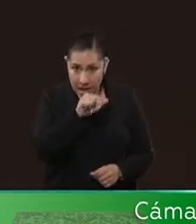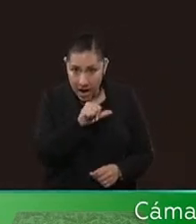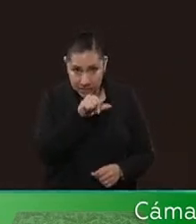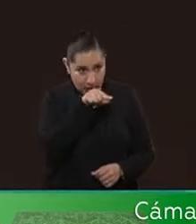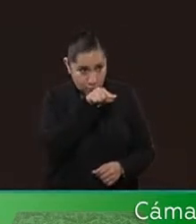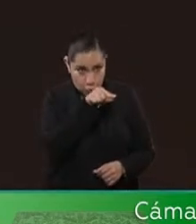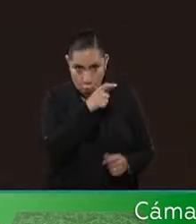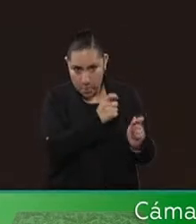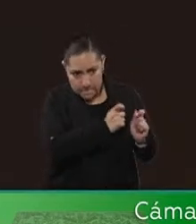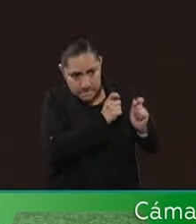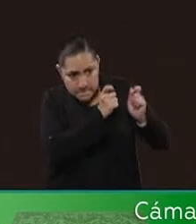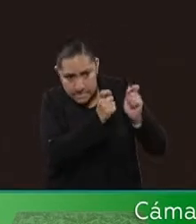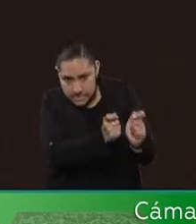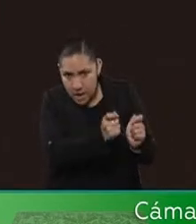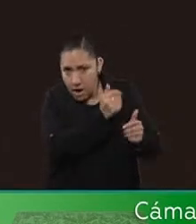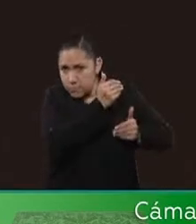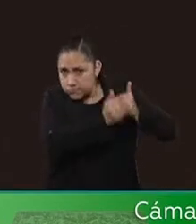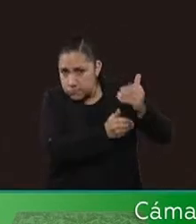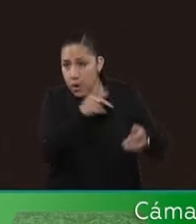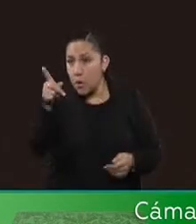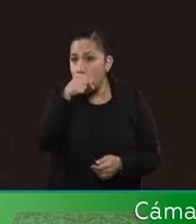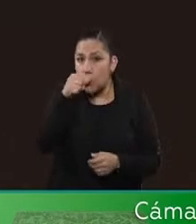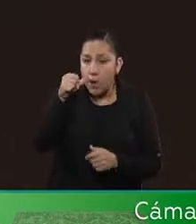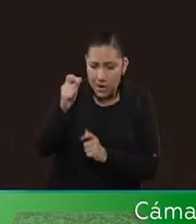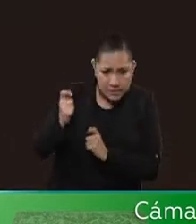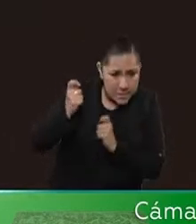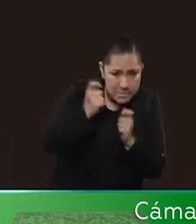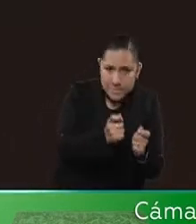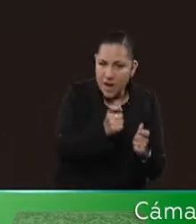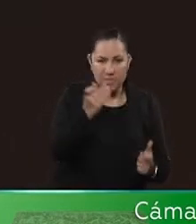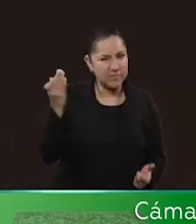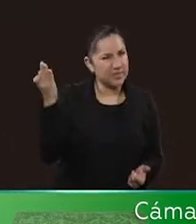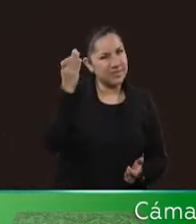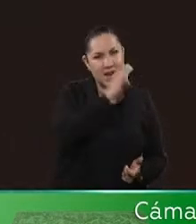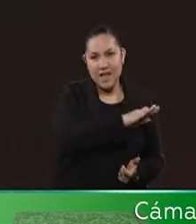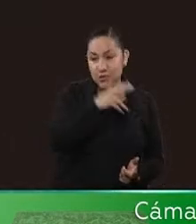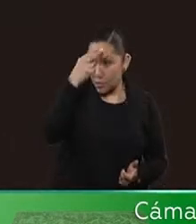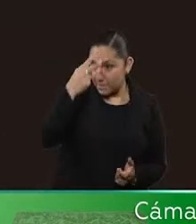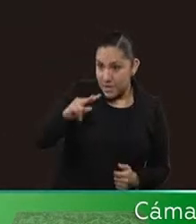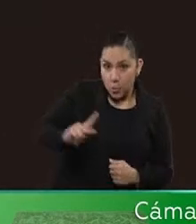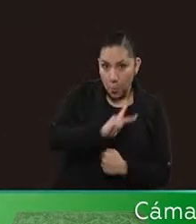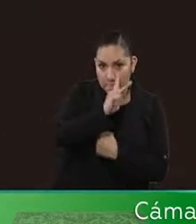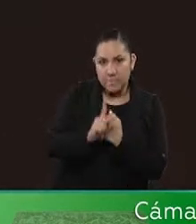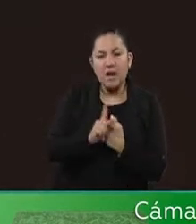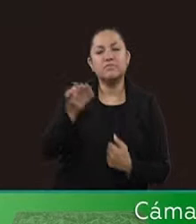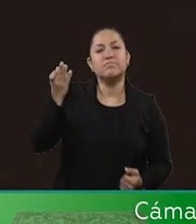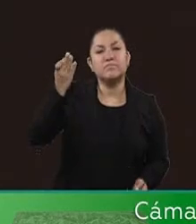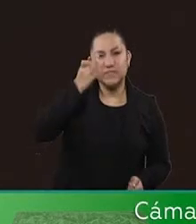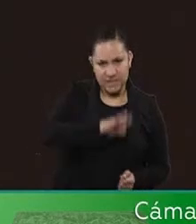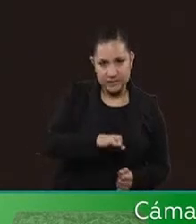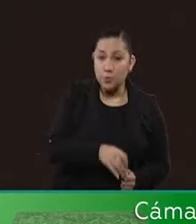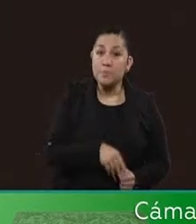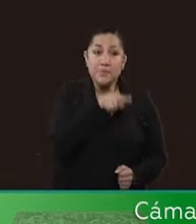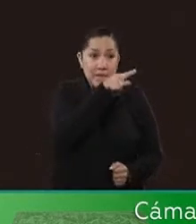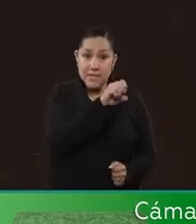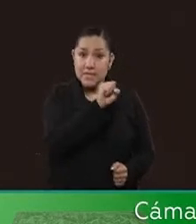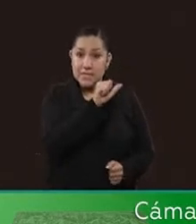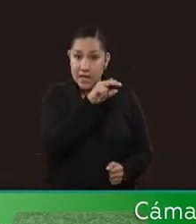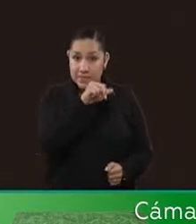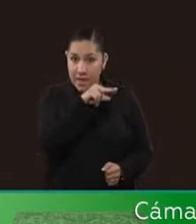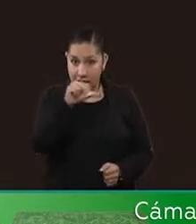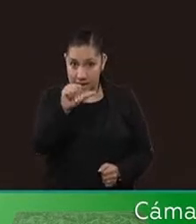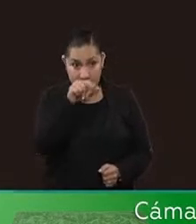a la república, y están traicionando a la patria. Hasta Antonio López de Santana convocó a un